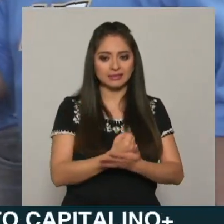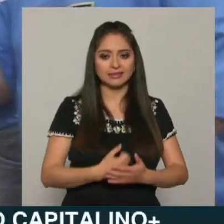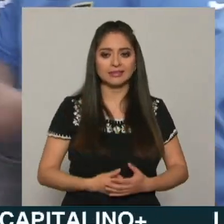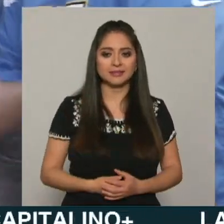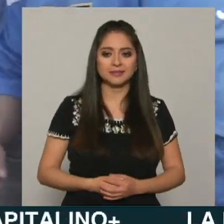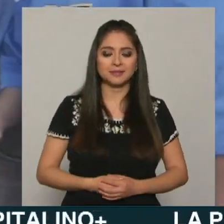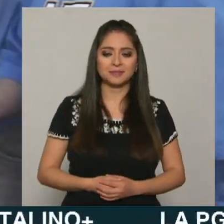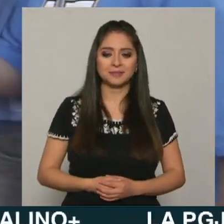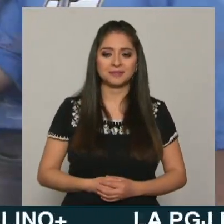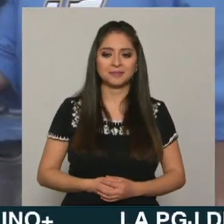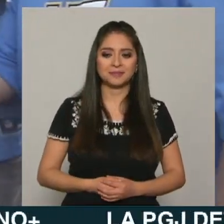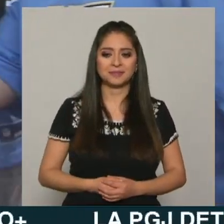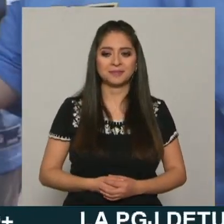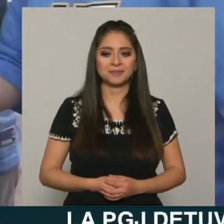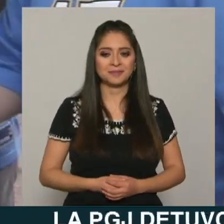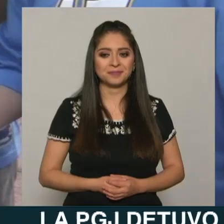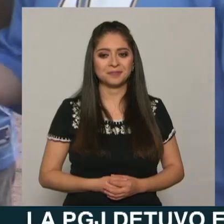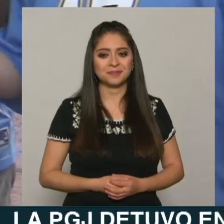Chargers!